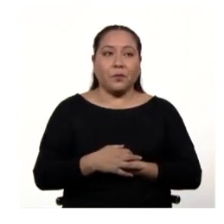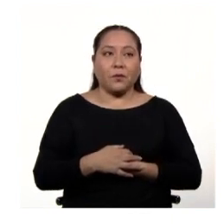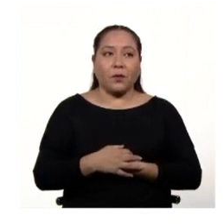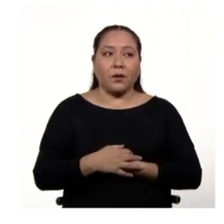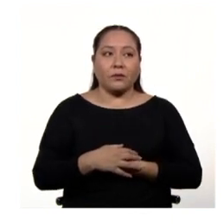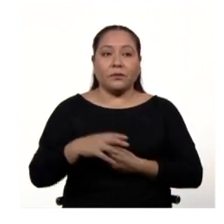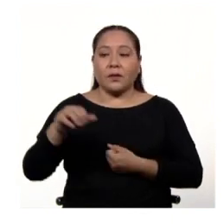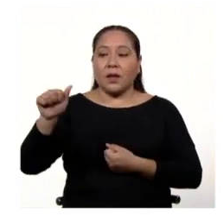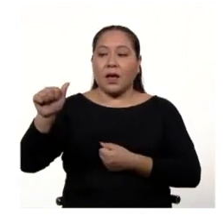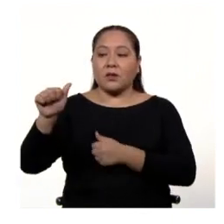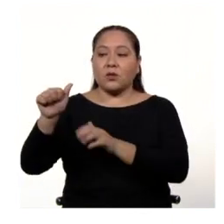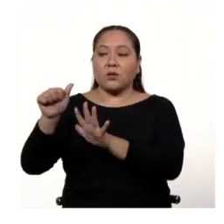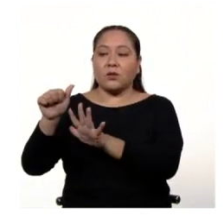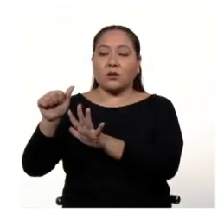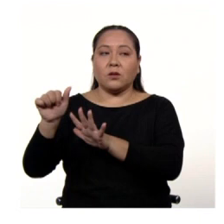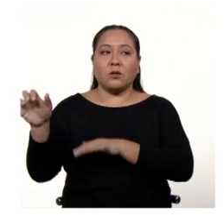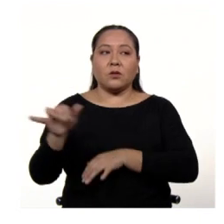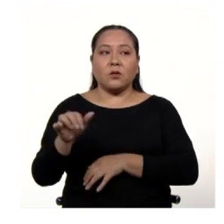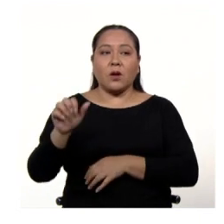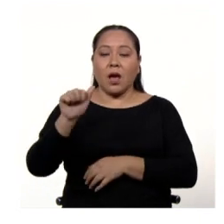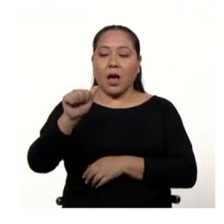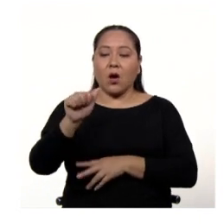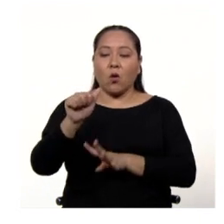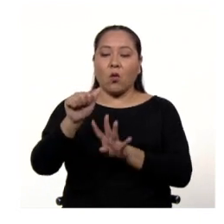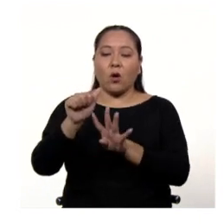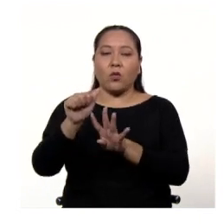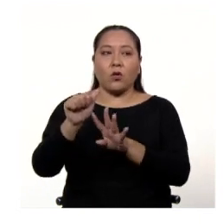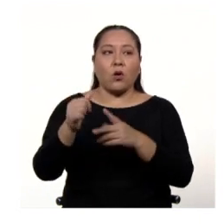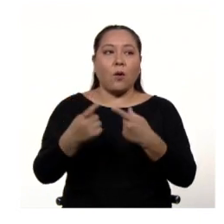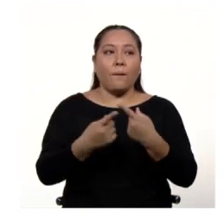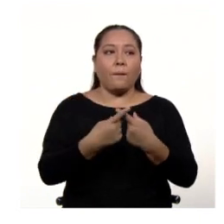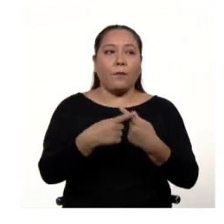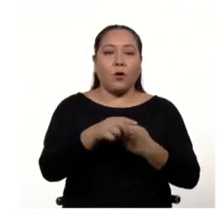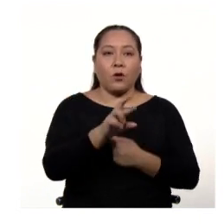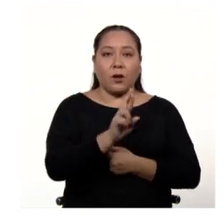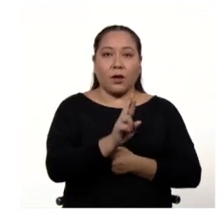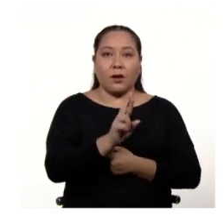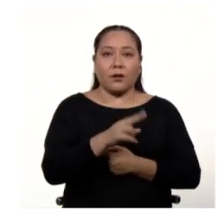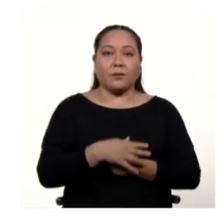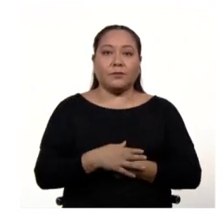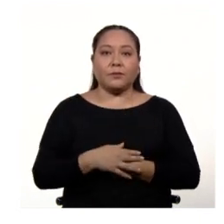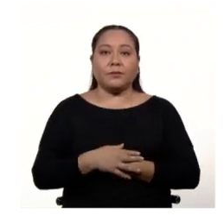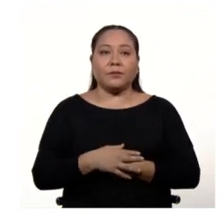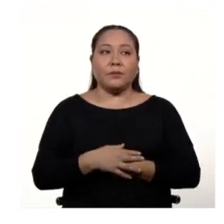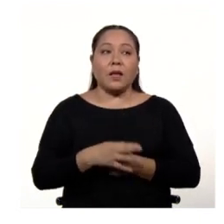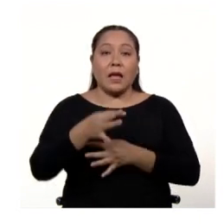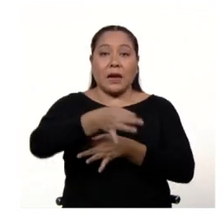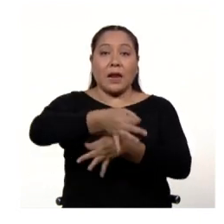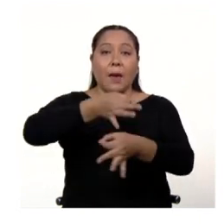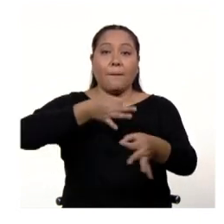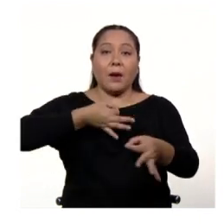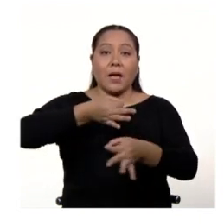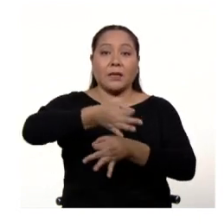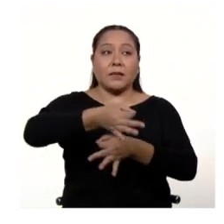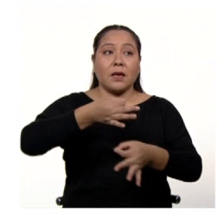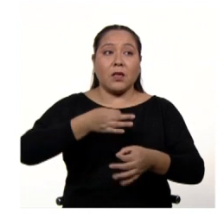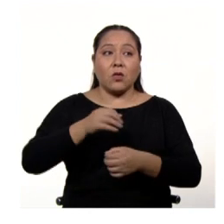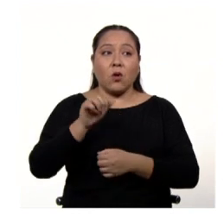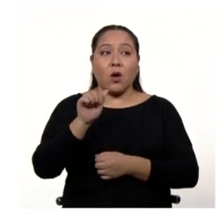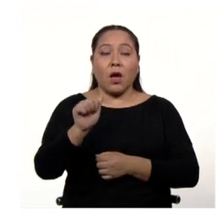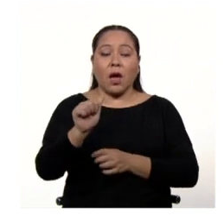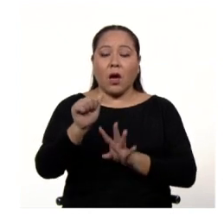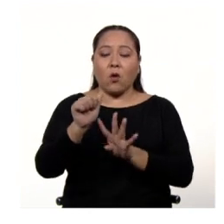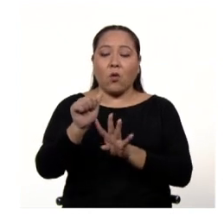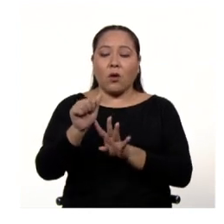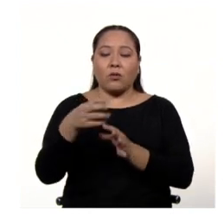A sub 5 es igual a A sub 4 que multiplica a la razón R. Reemplazando en A sub